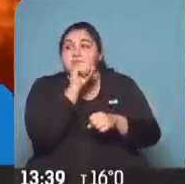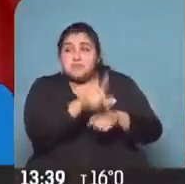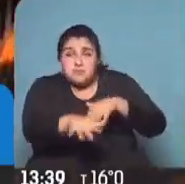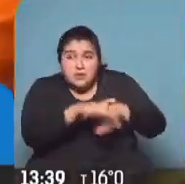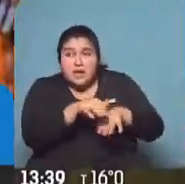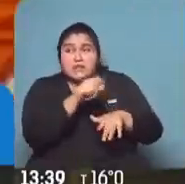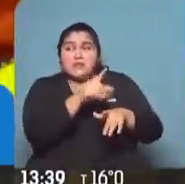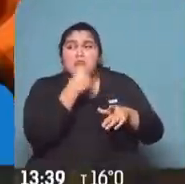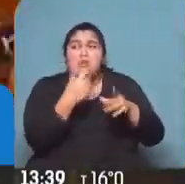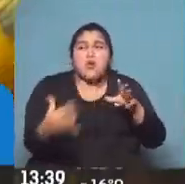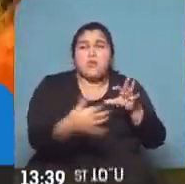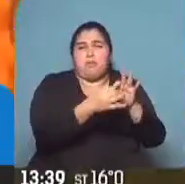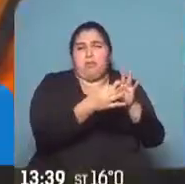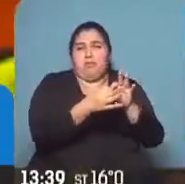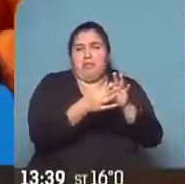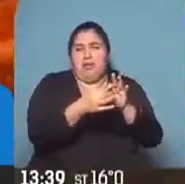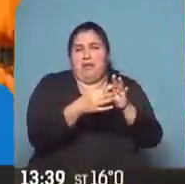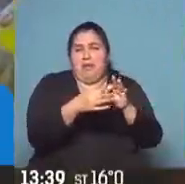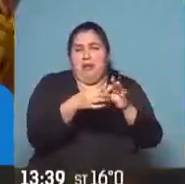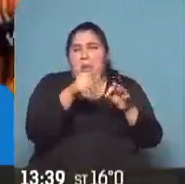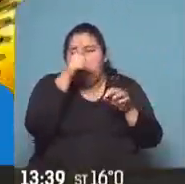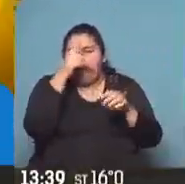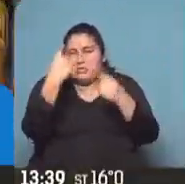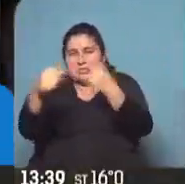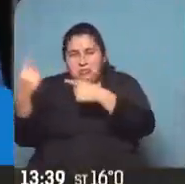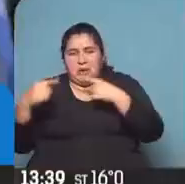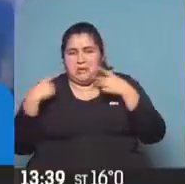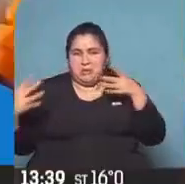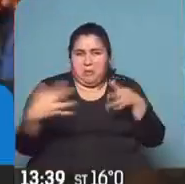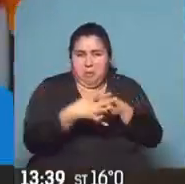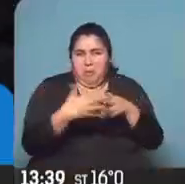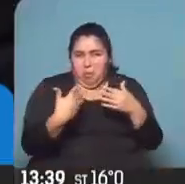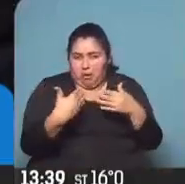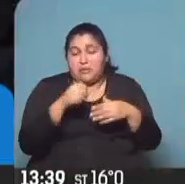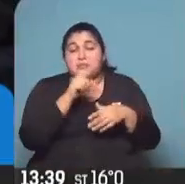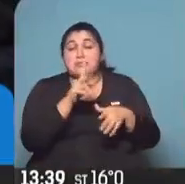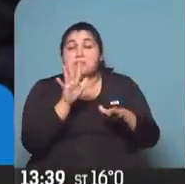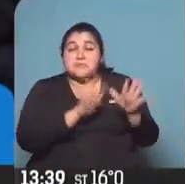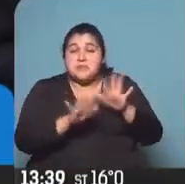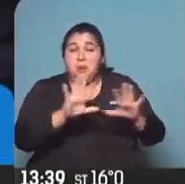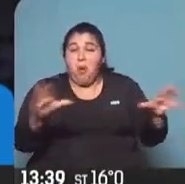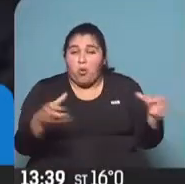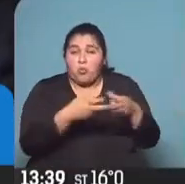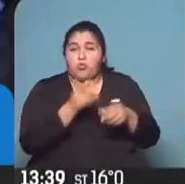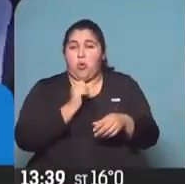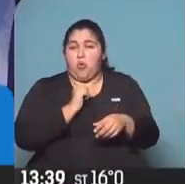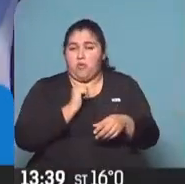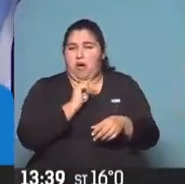migración de diversos acentos historias